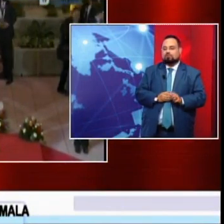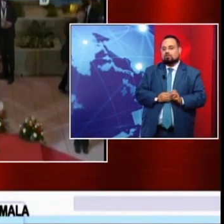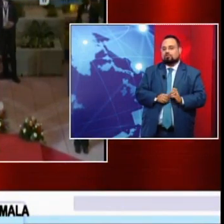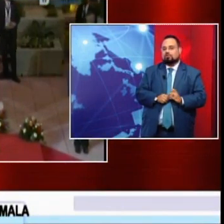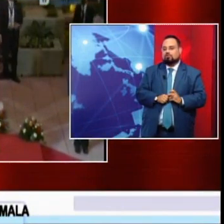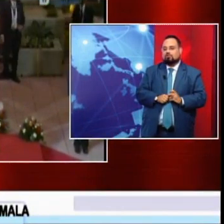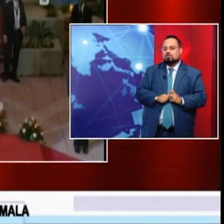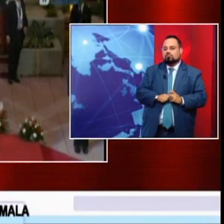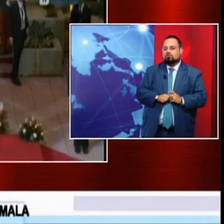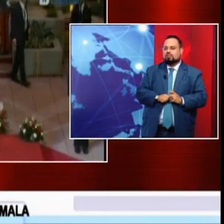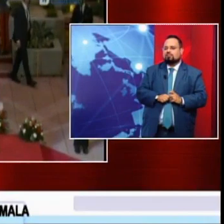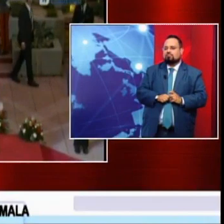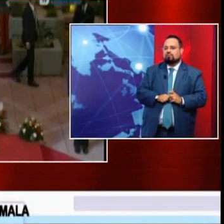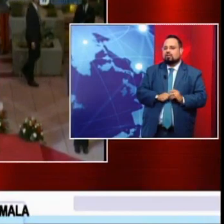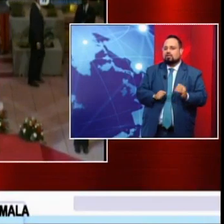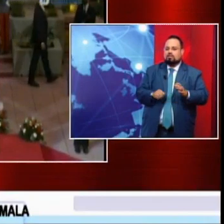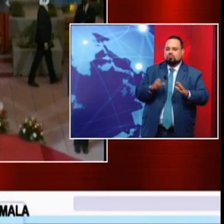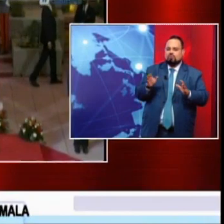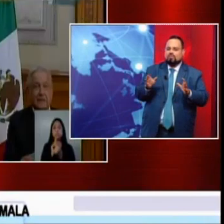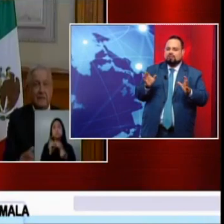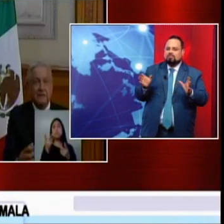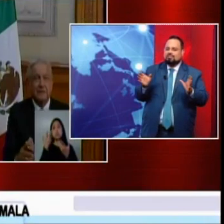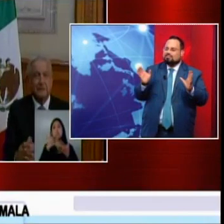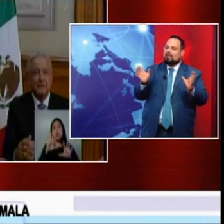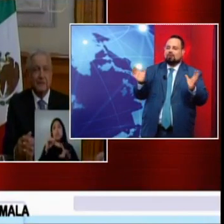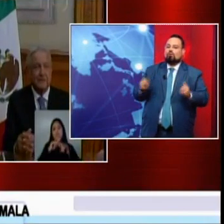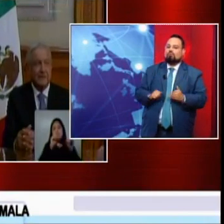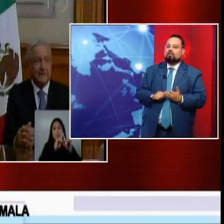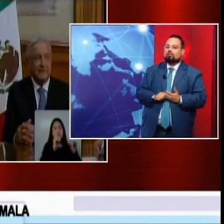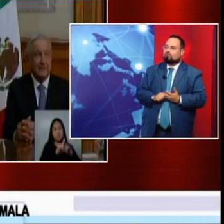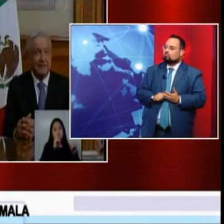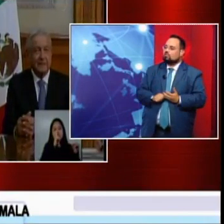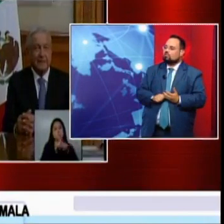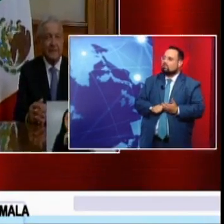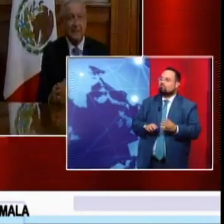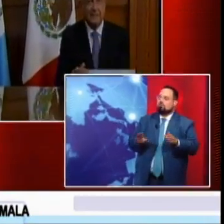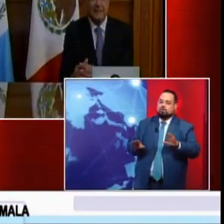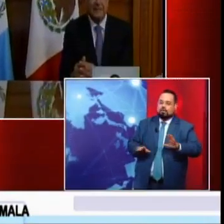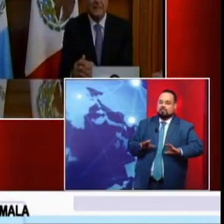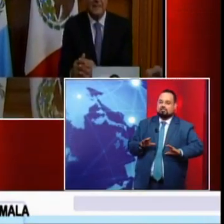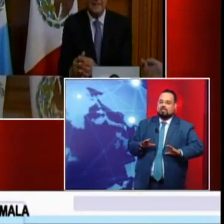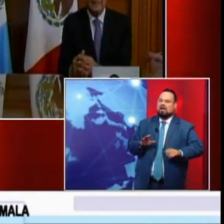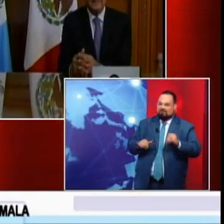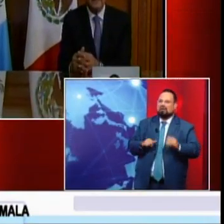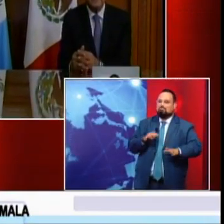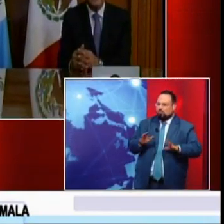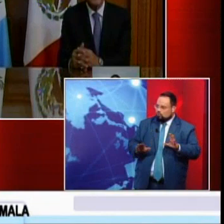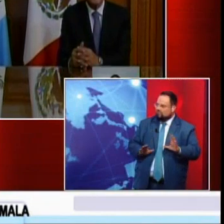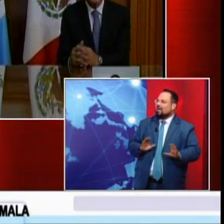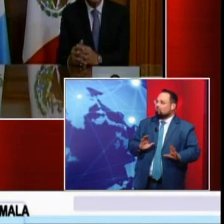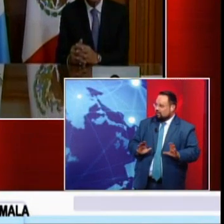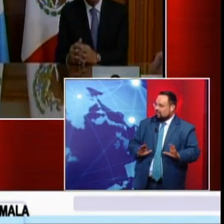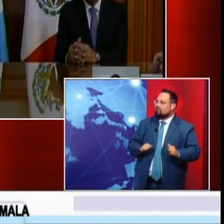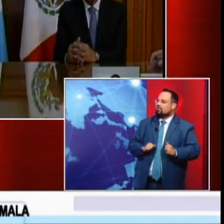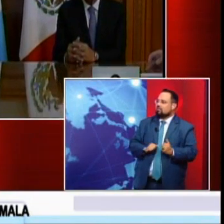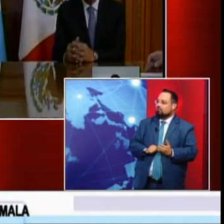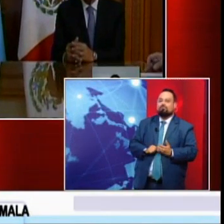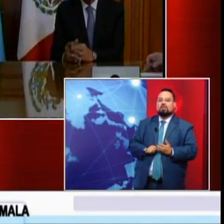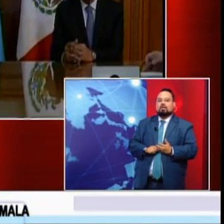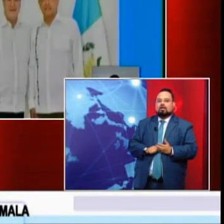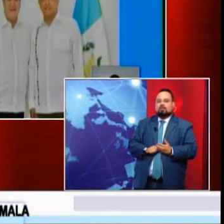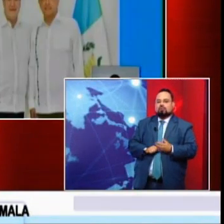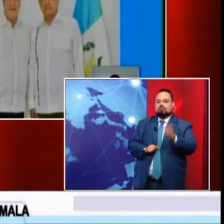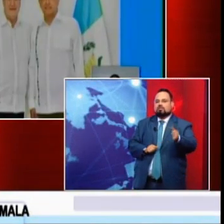de tus comentarios anteriores, podría ser para, de alguna manera, matizada o abierta, como suele ser AMLO en ese hablar pausado que él tiene,